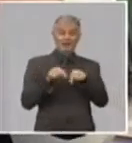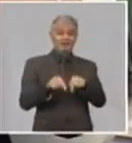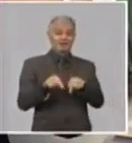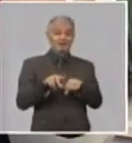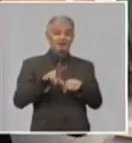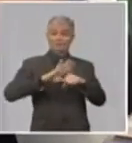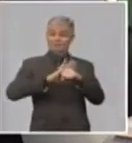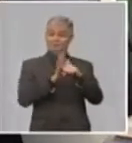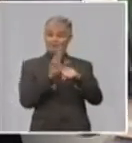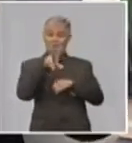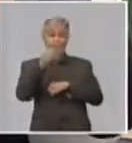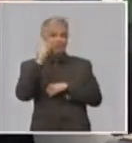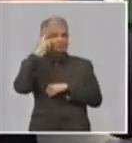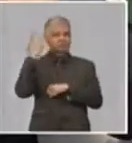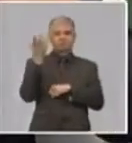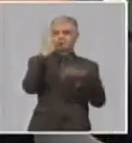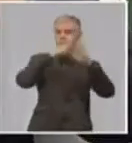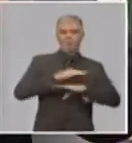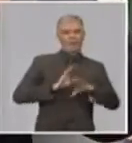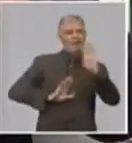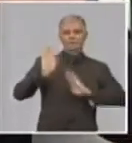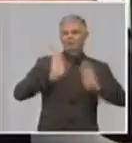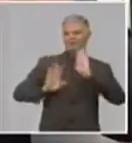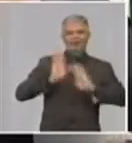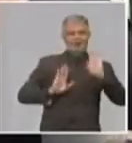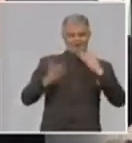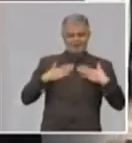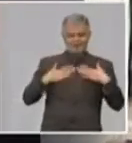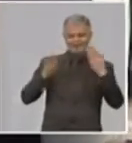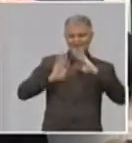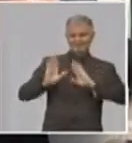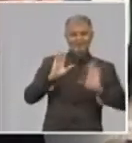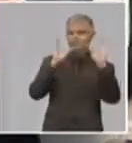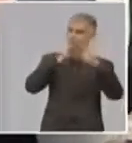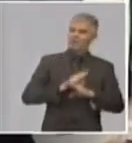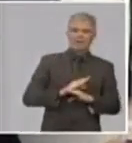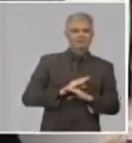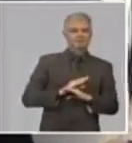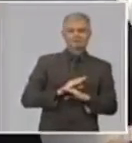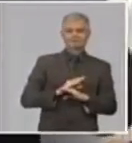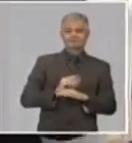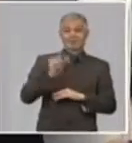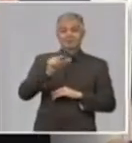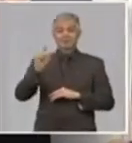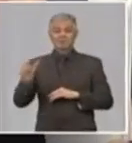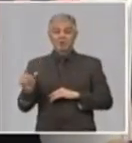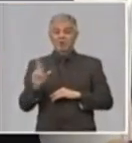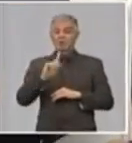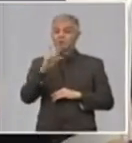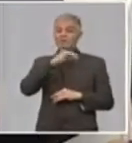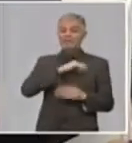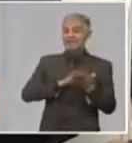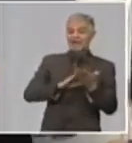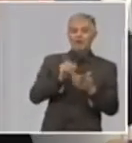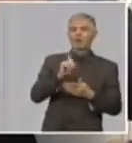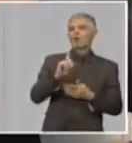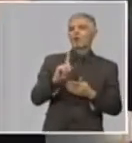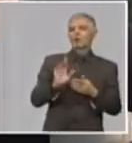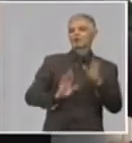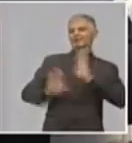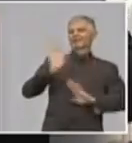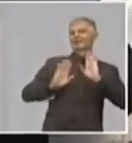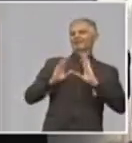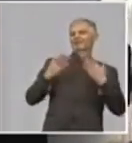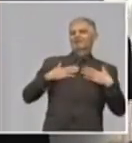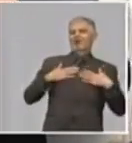inmunidad específica. No hay inmunidad específica en las personas. Para este virus porque es nuevo. Sí, los asintomáticos no es porque tienen inmunidad específica. Los